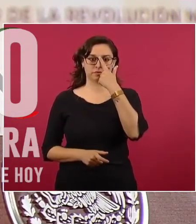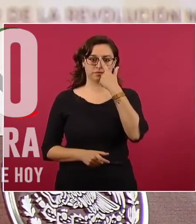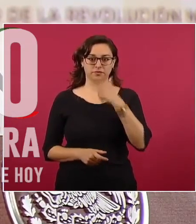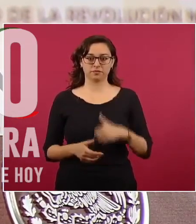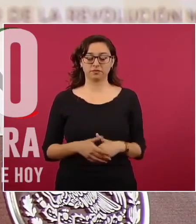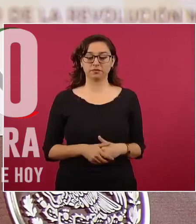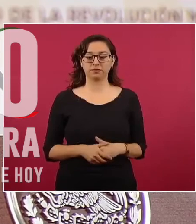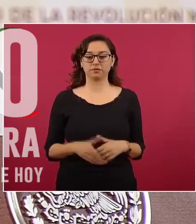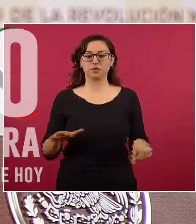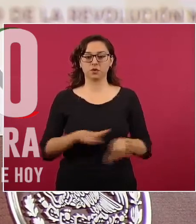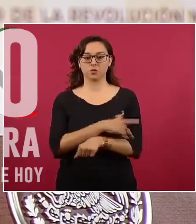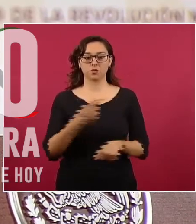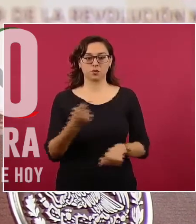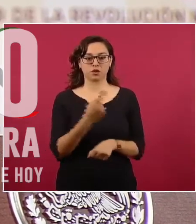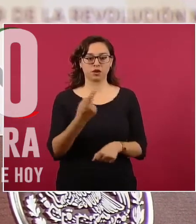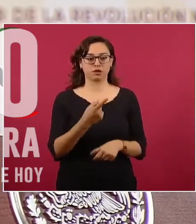nuestros adversarios